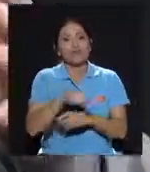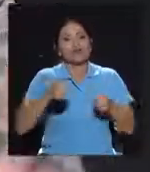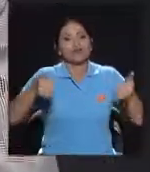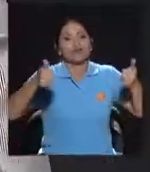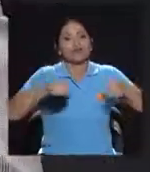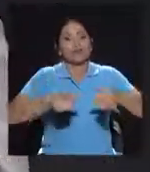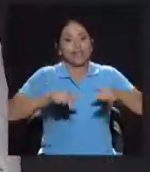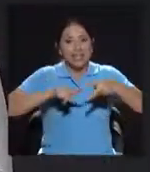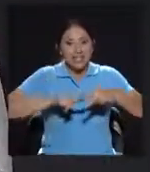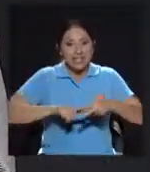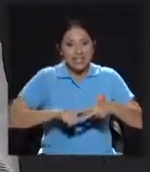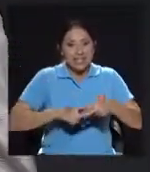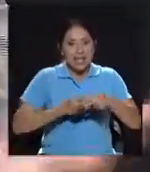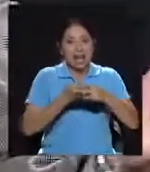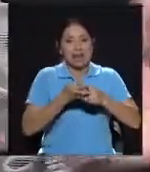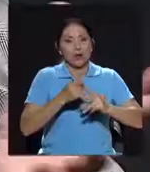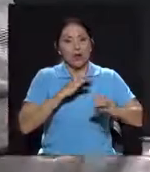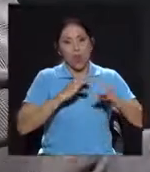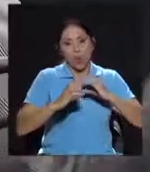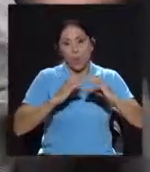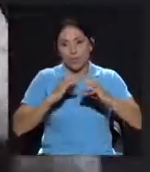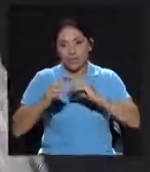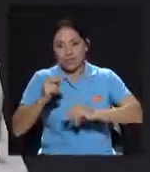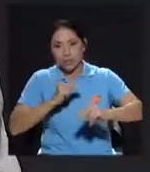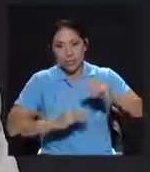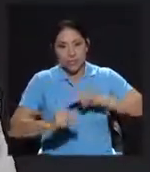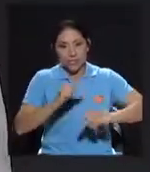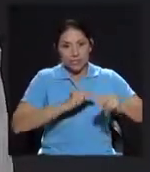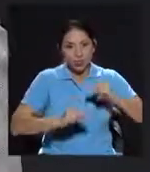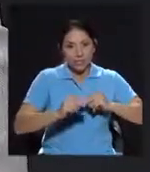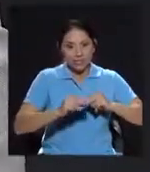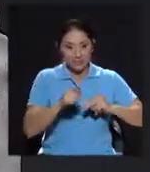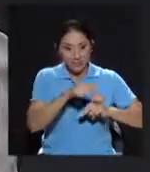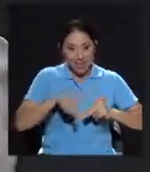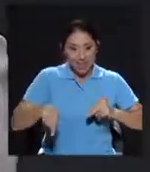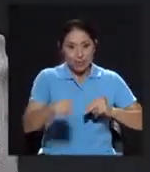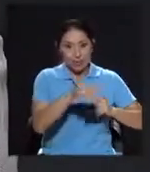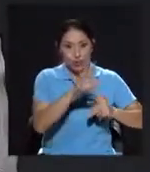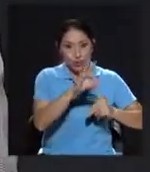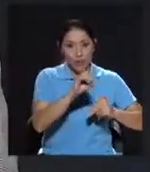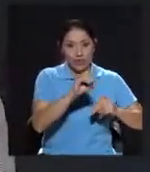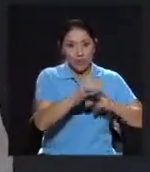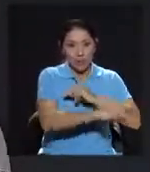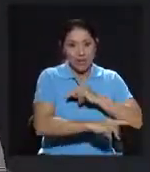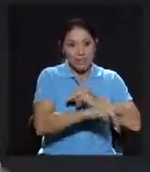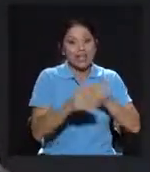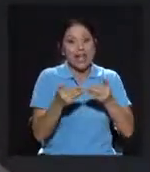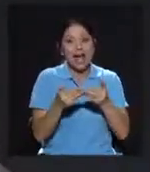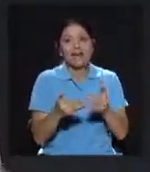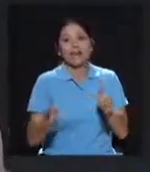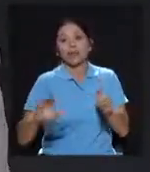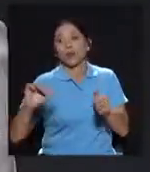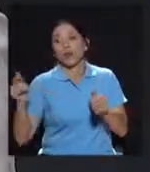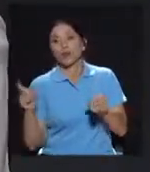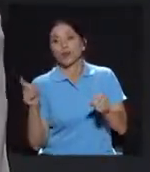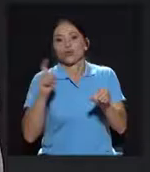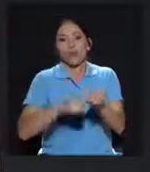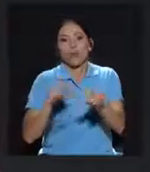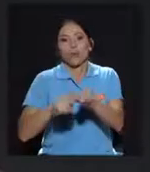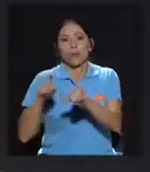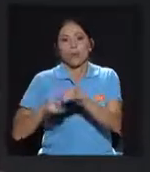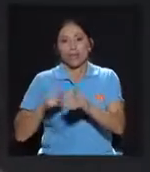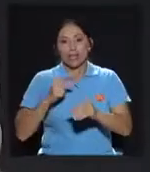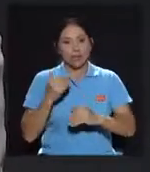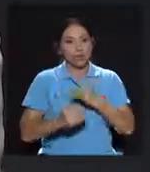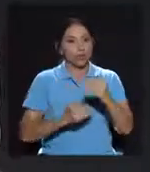entre ese grupo de países abierto a que se unan los demás pero esto ya es un proceso que estamos seguros que no se va a parar y el